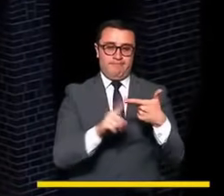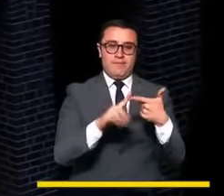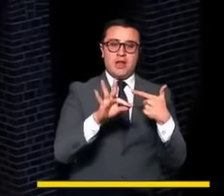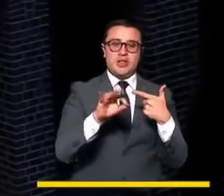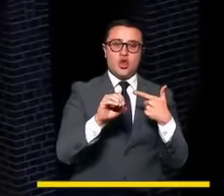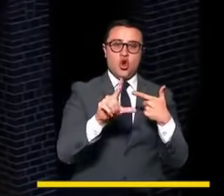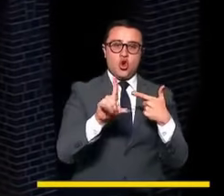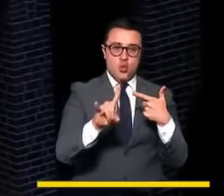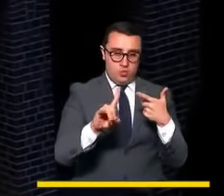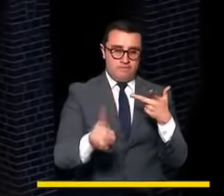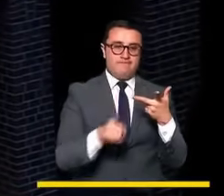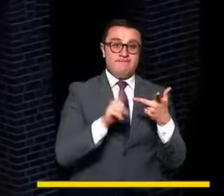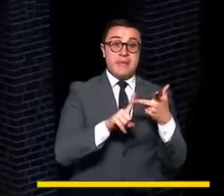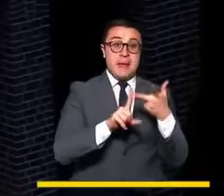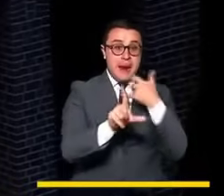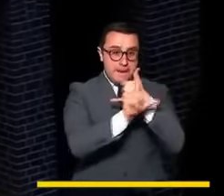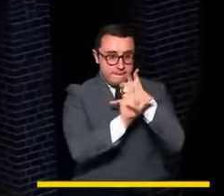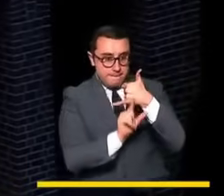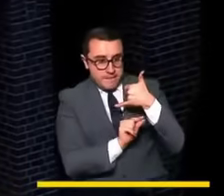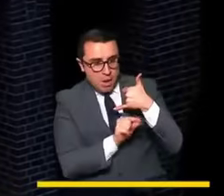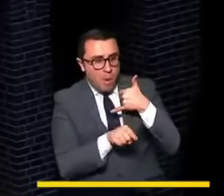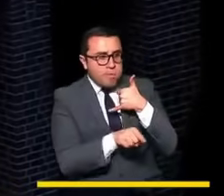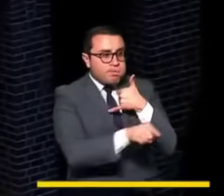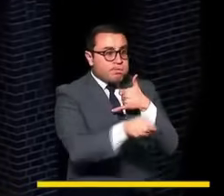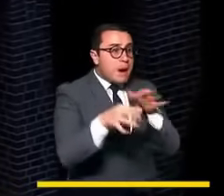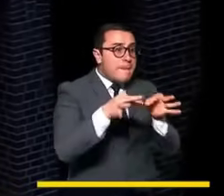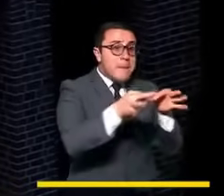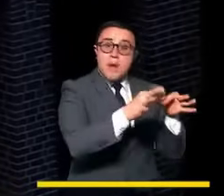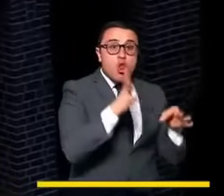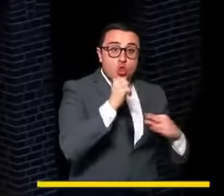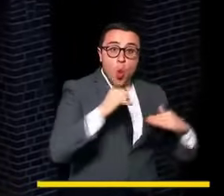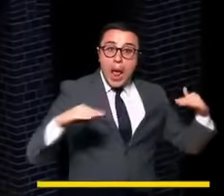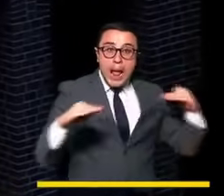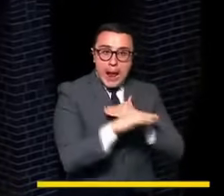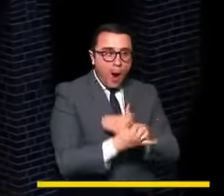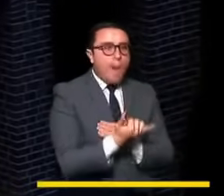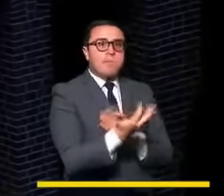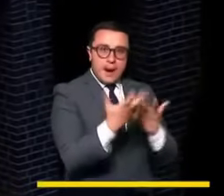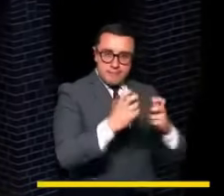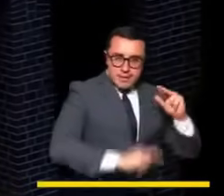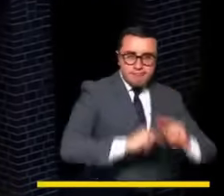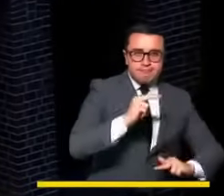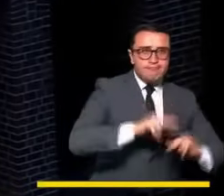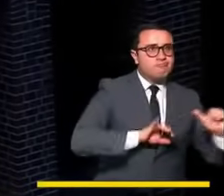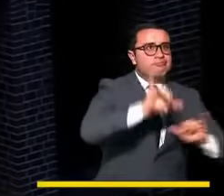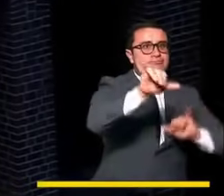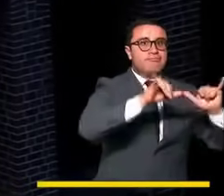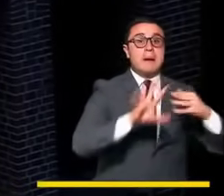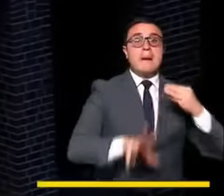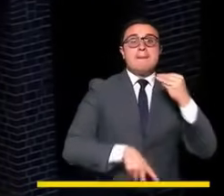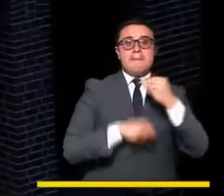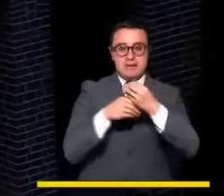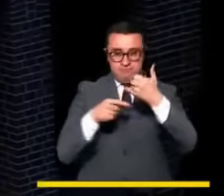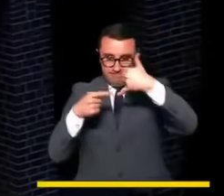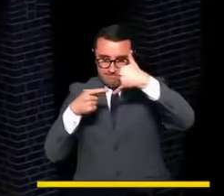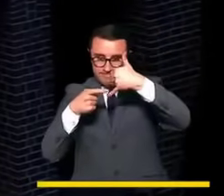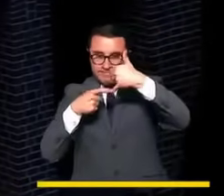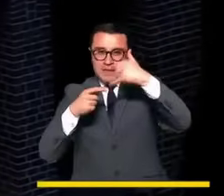litoral pacífico de los municipios que hoy no se llega ni por carretera, y las de la selva amazónica en